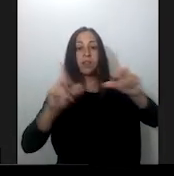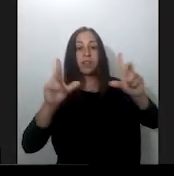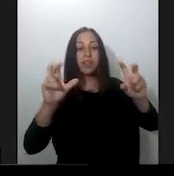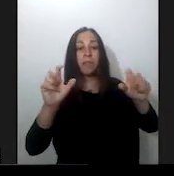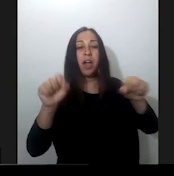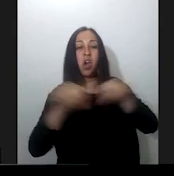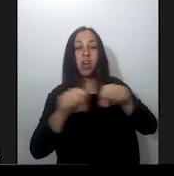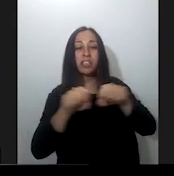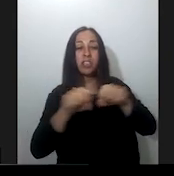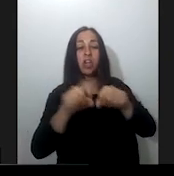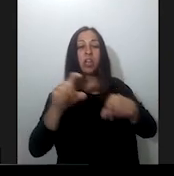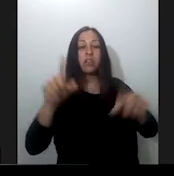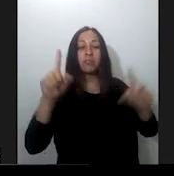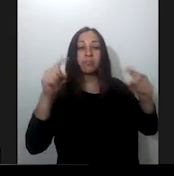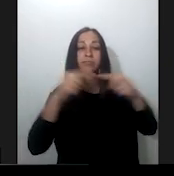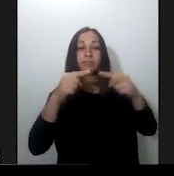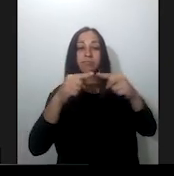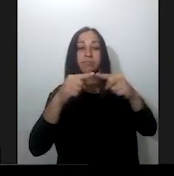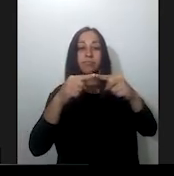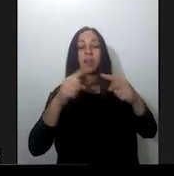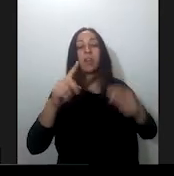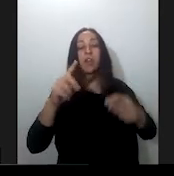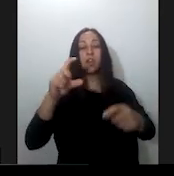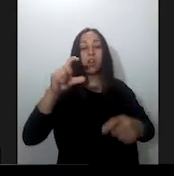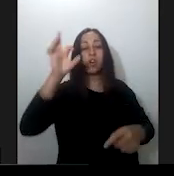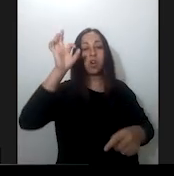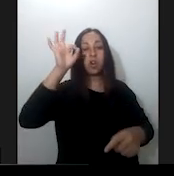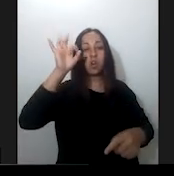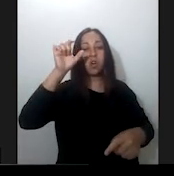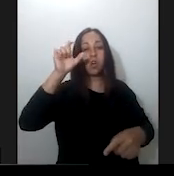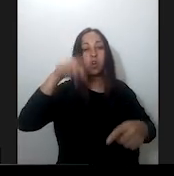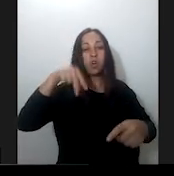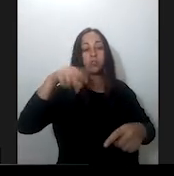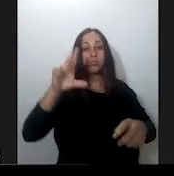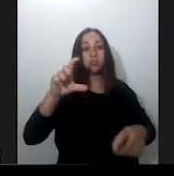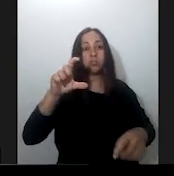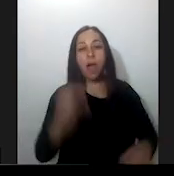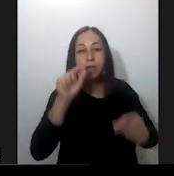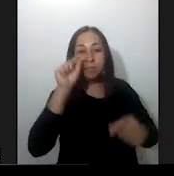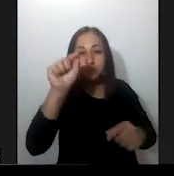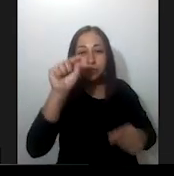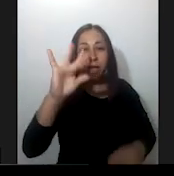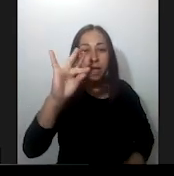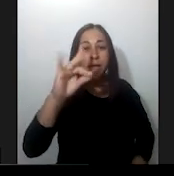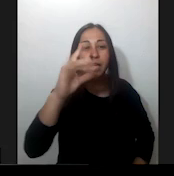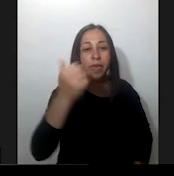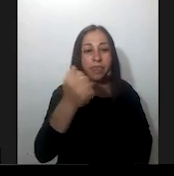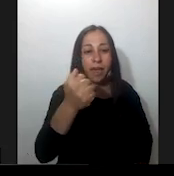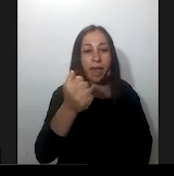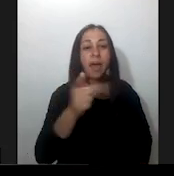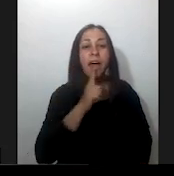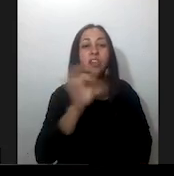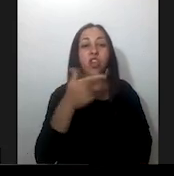y les quiero mostrar un poco el tema de las conexiones, ¿no? Abrimos un nuevo Excel. Si nosotros vamos a